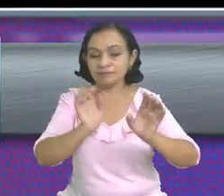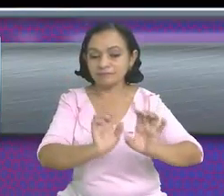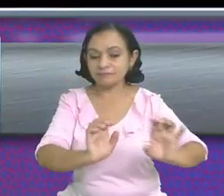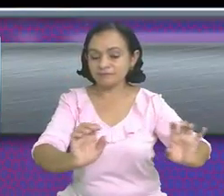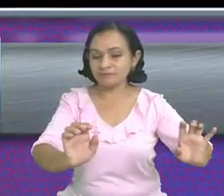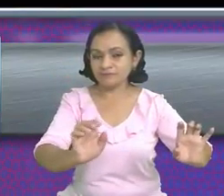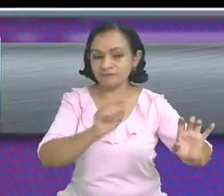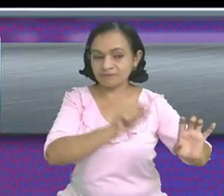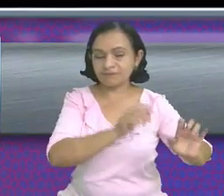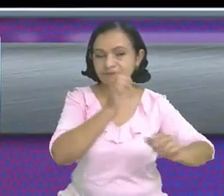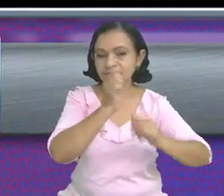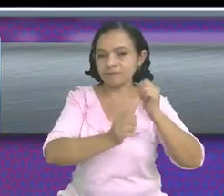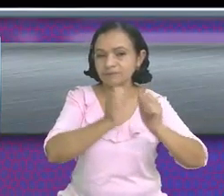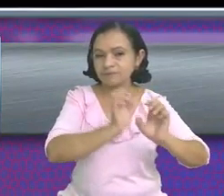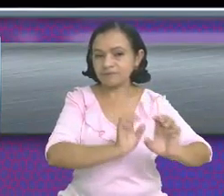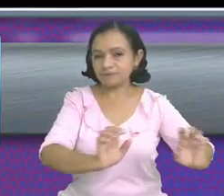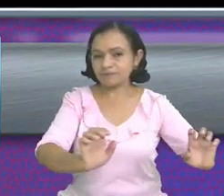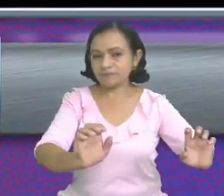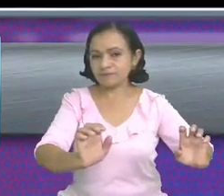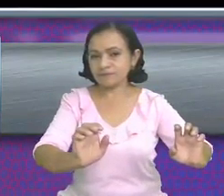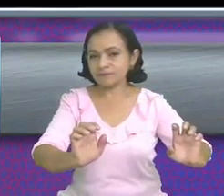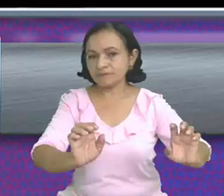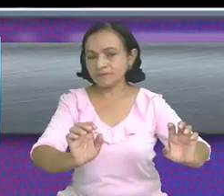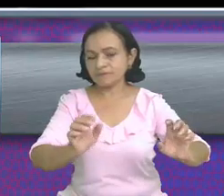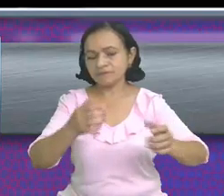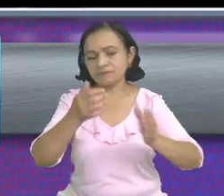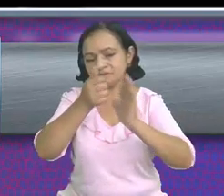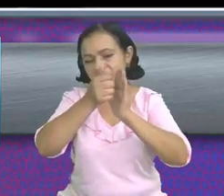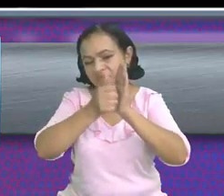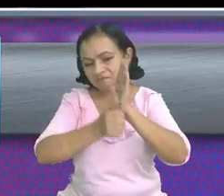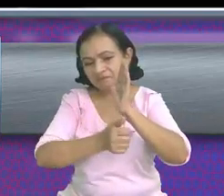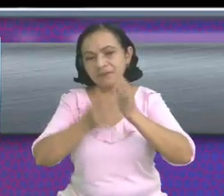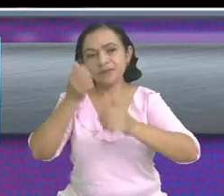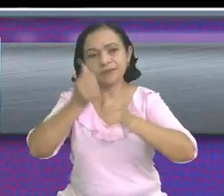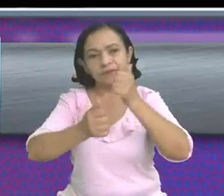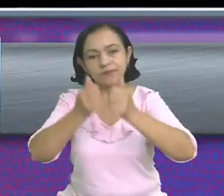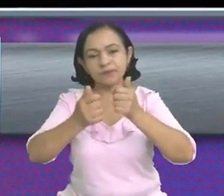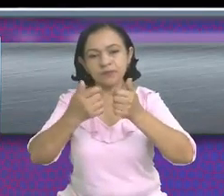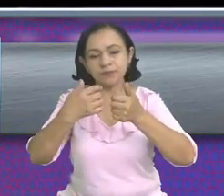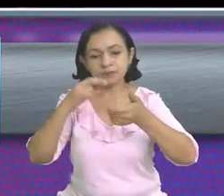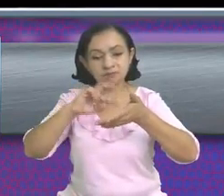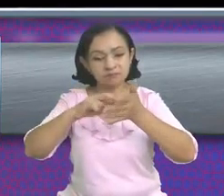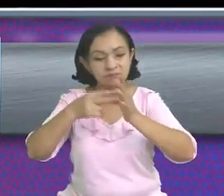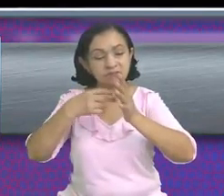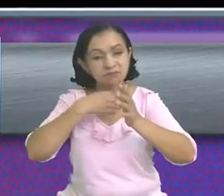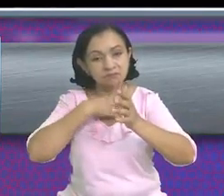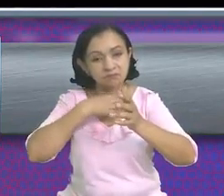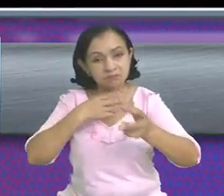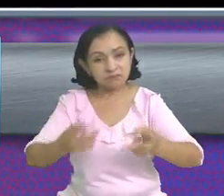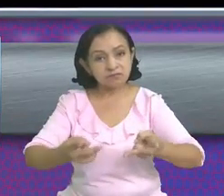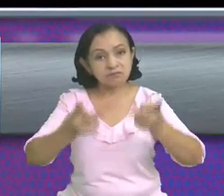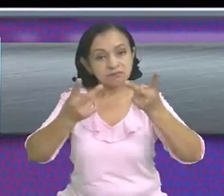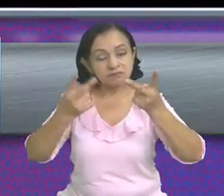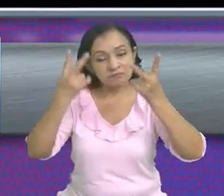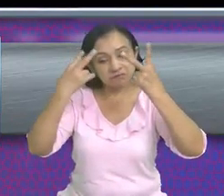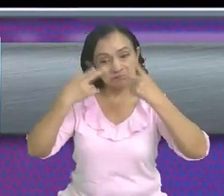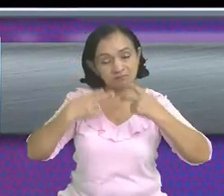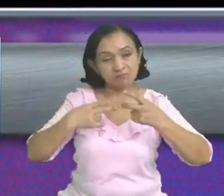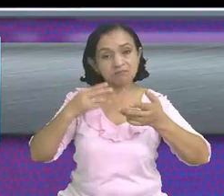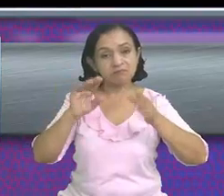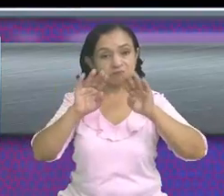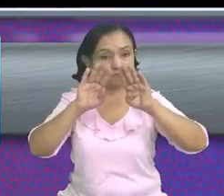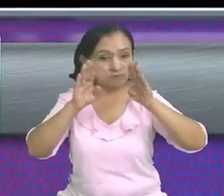infancia, como por ejemplo se vienen acarreando problemas de autoestima, de autoconcepto, de autoimagen. De pronto